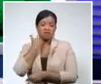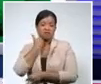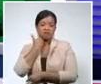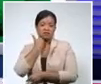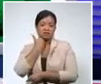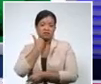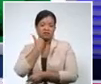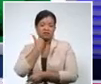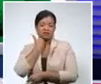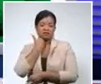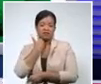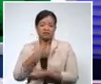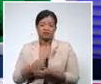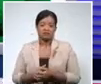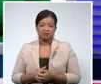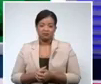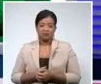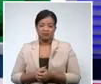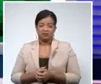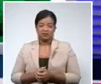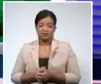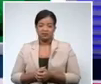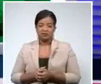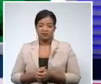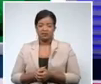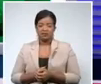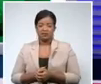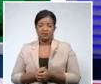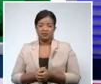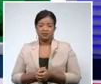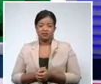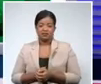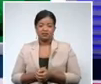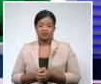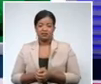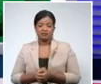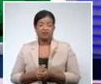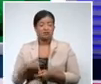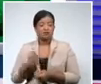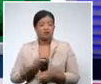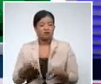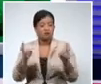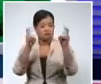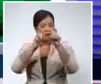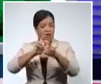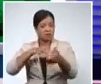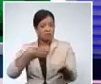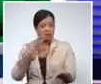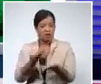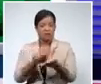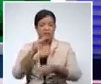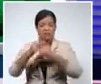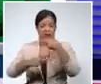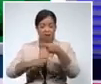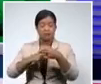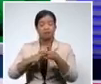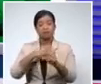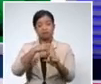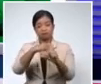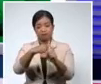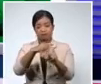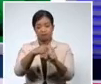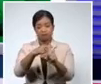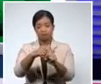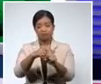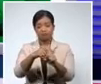se identificó, se estudió, se diagnosticó y fue un